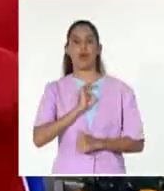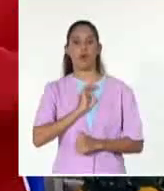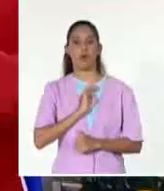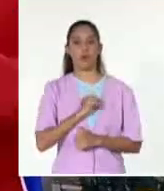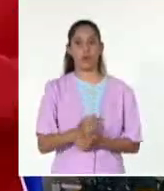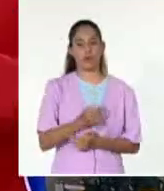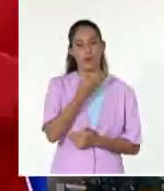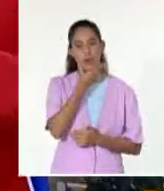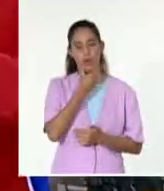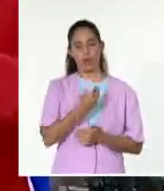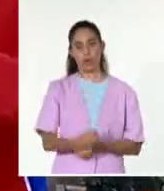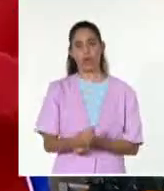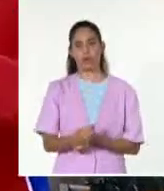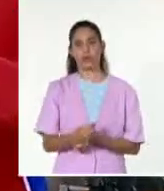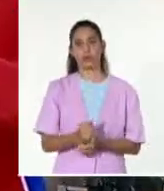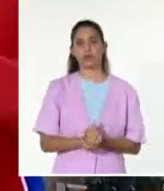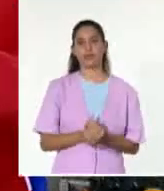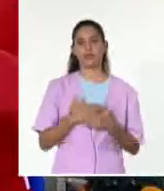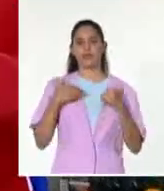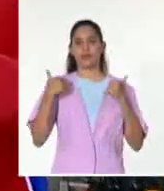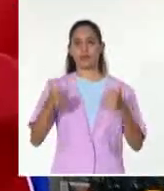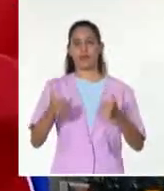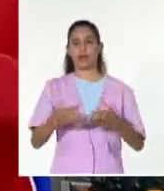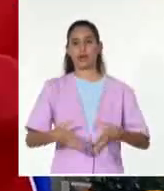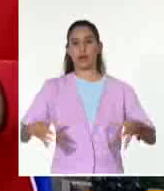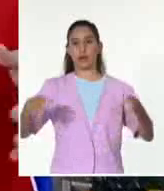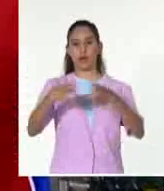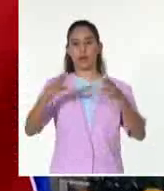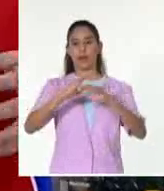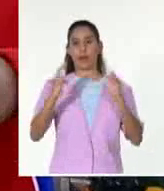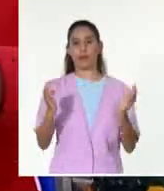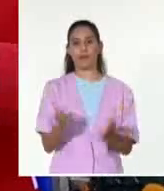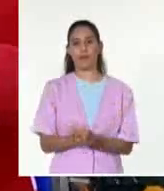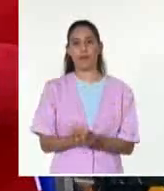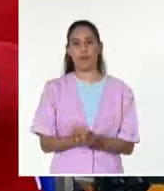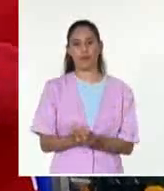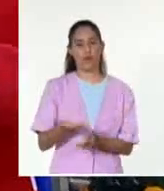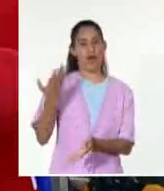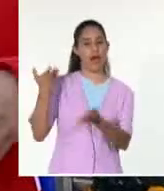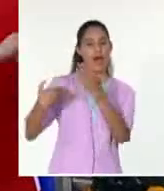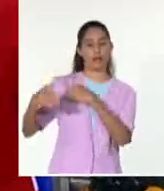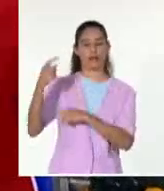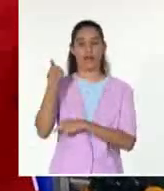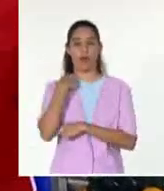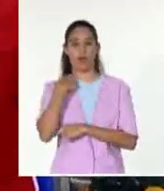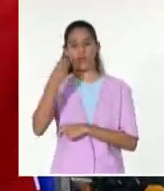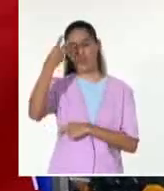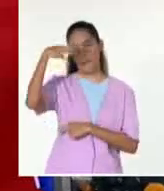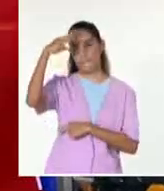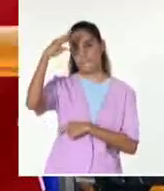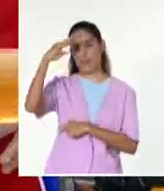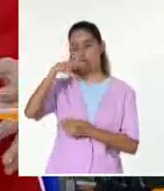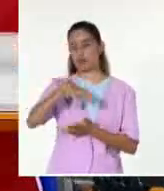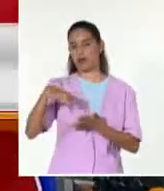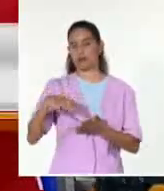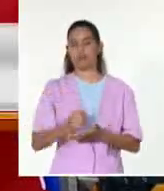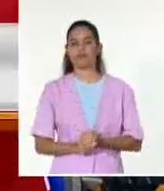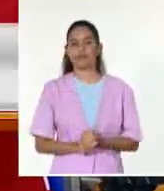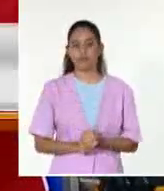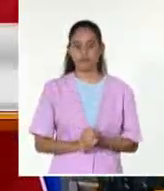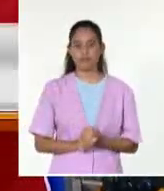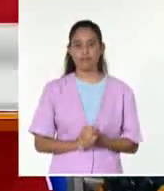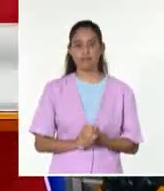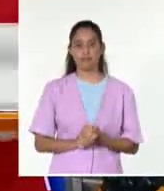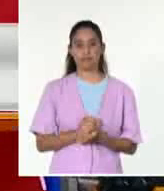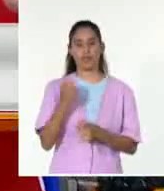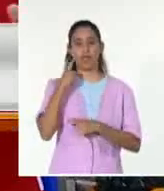mayores que arrollaron en la Copa del Mundo desarrollada en la Plaza del Zócalo el año pasado en México. Como curiosidad, te digo que nos encontramos en